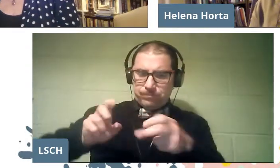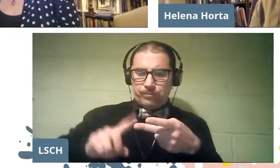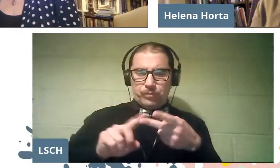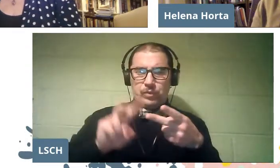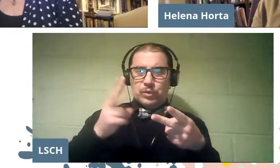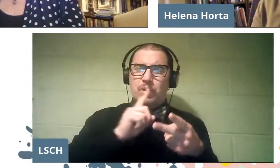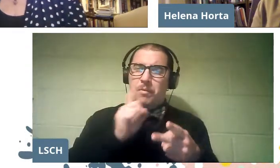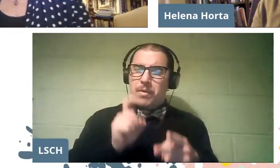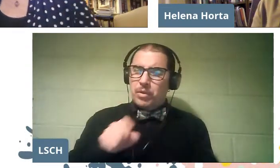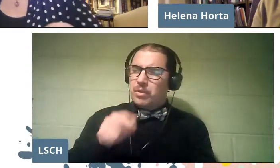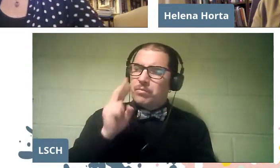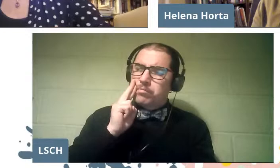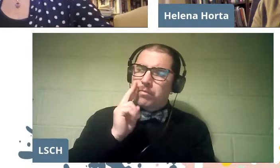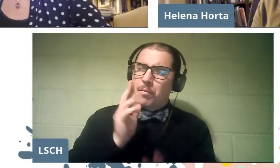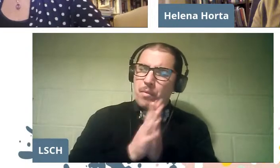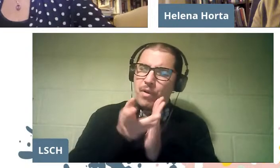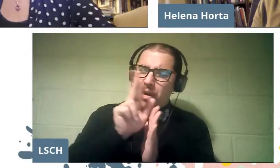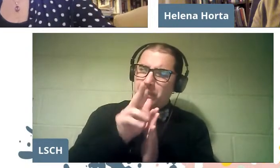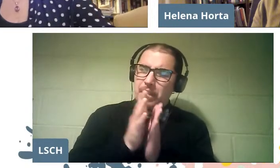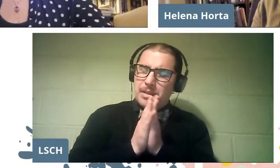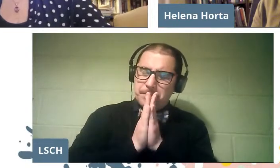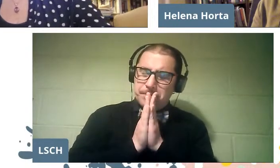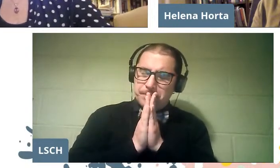era, ¿me la puedes repetir?